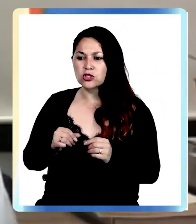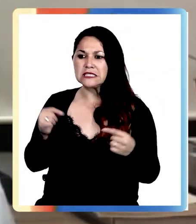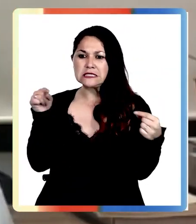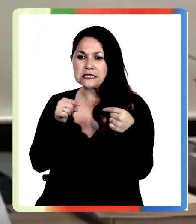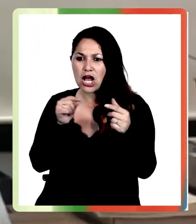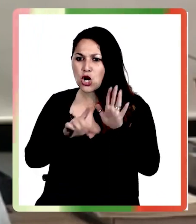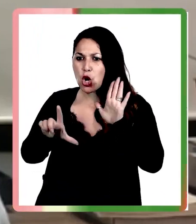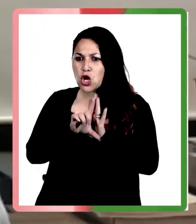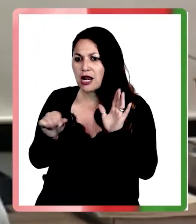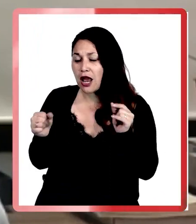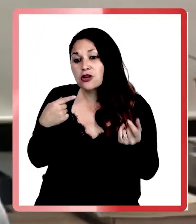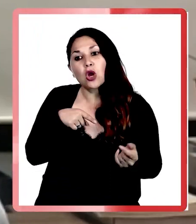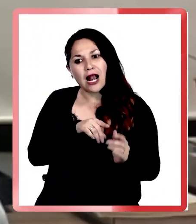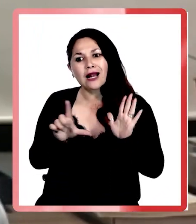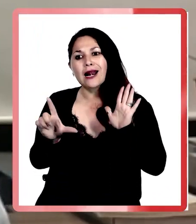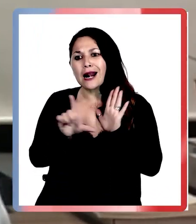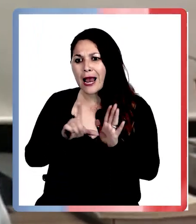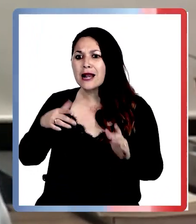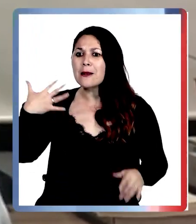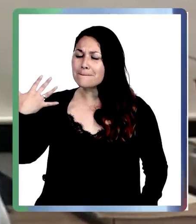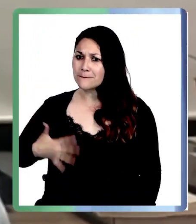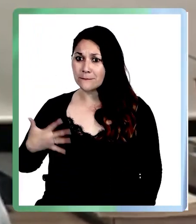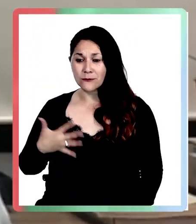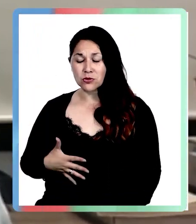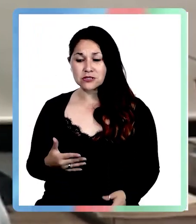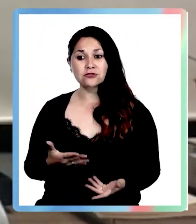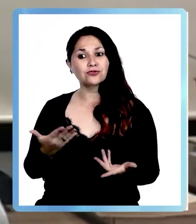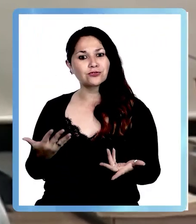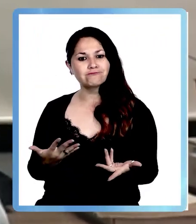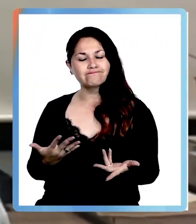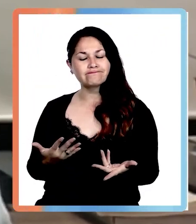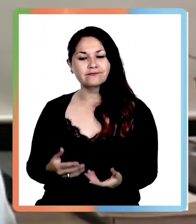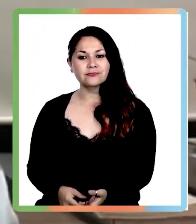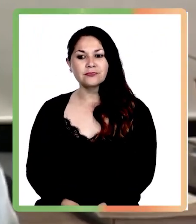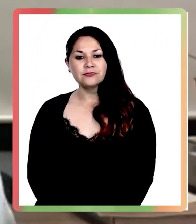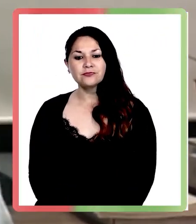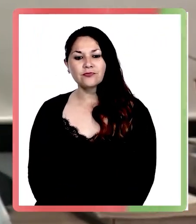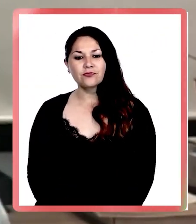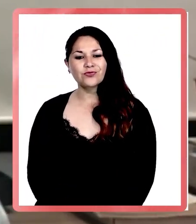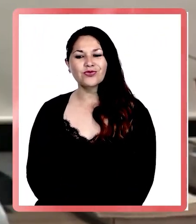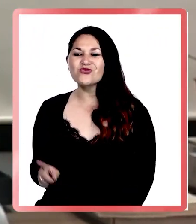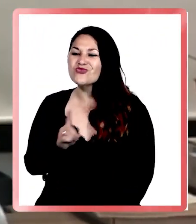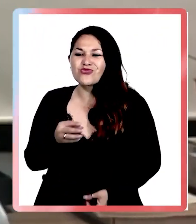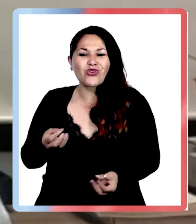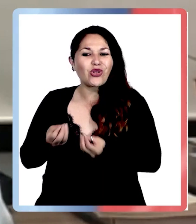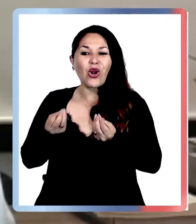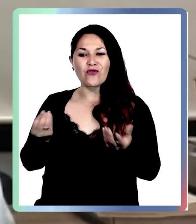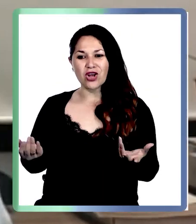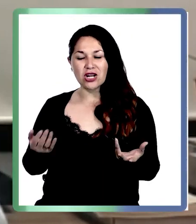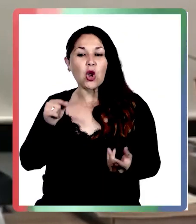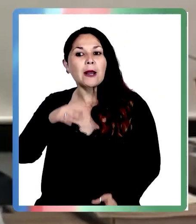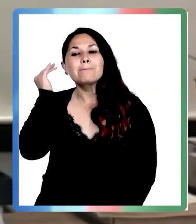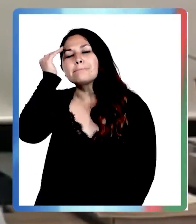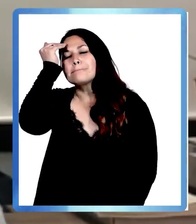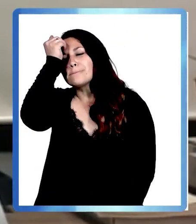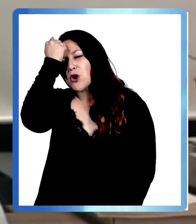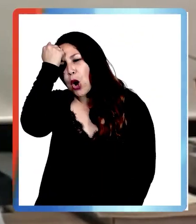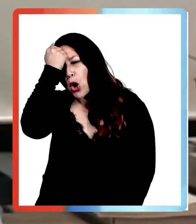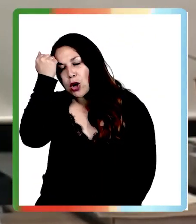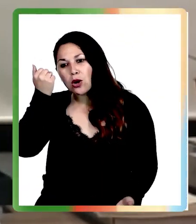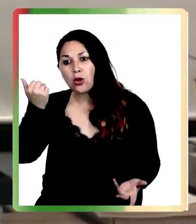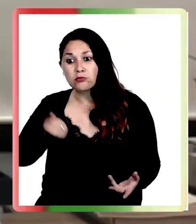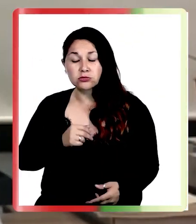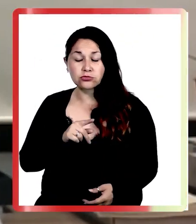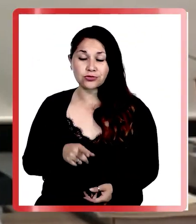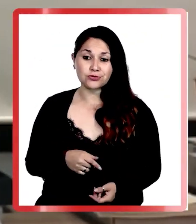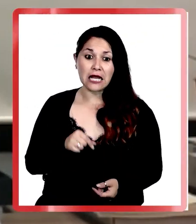una ley tan importante como la ley corta de ISAPRES, obviamente que eso habla, nos preocupa. De hecho,